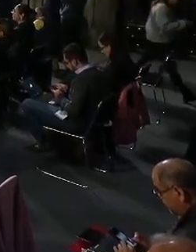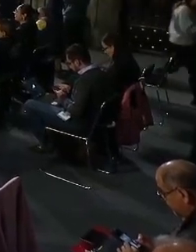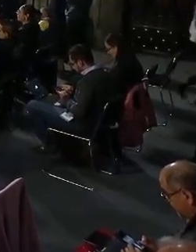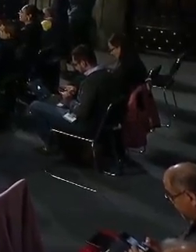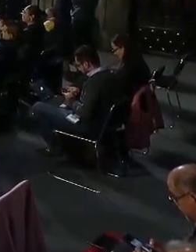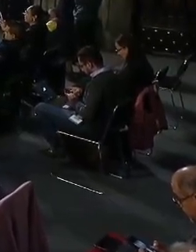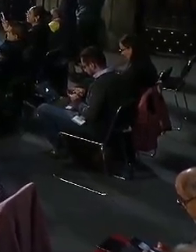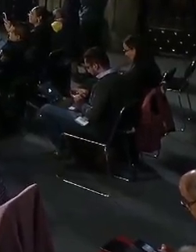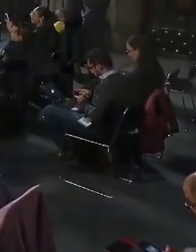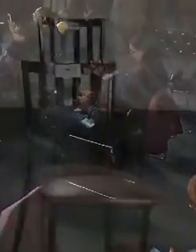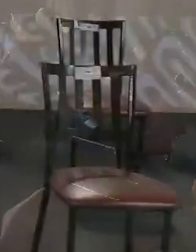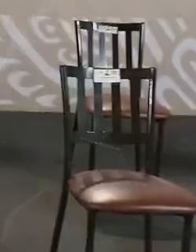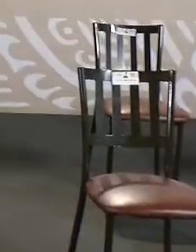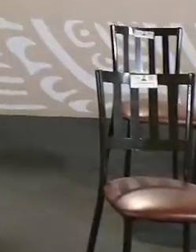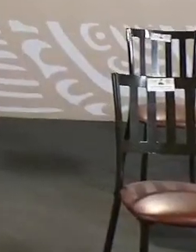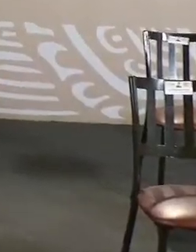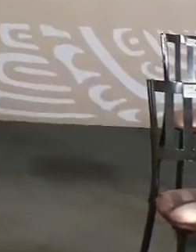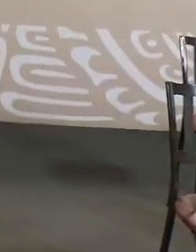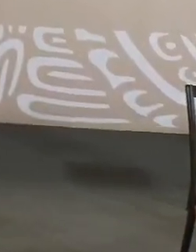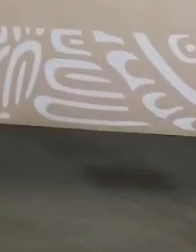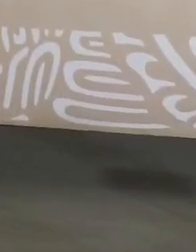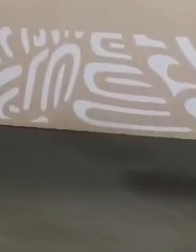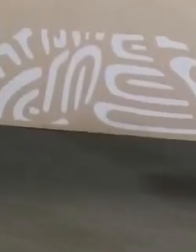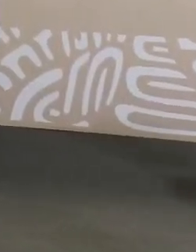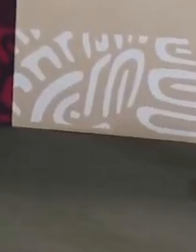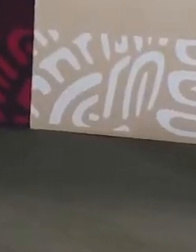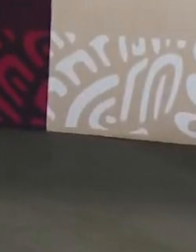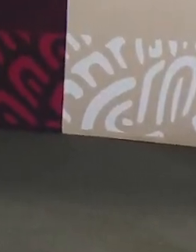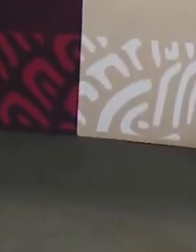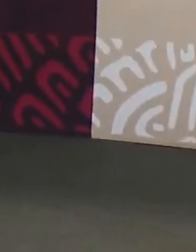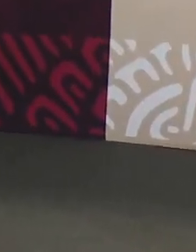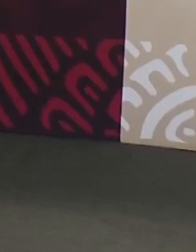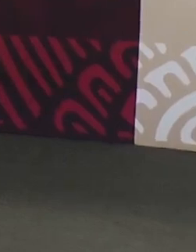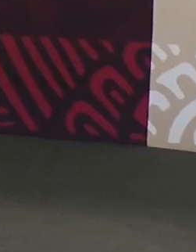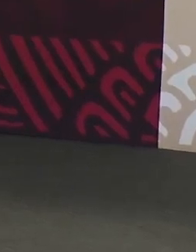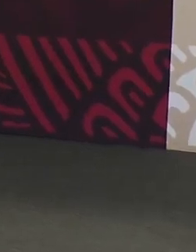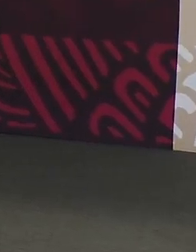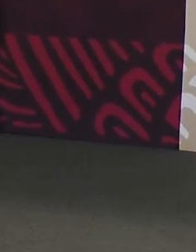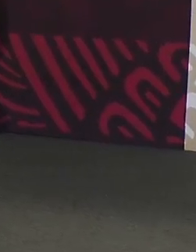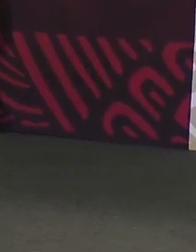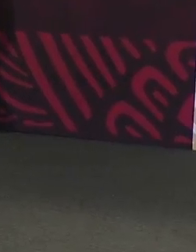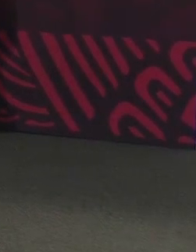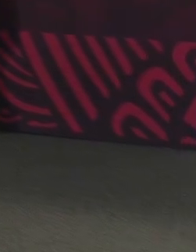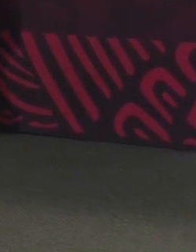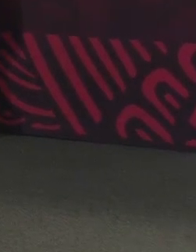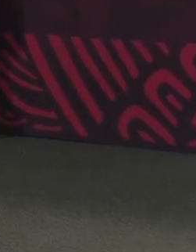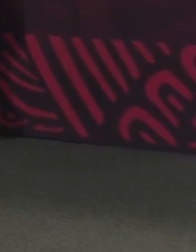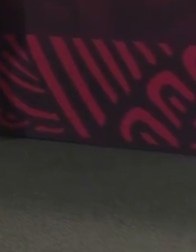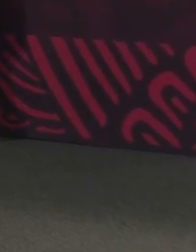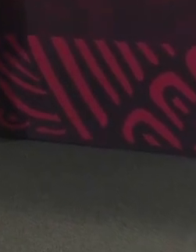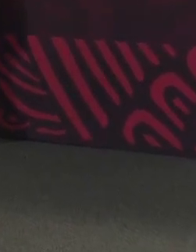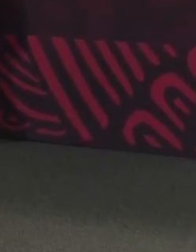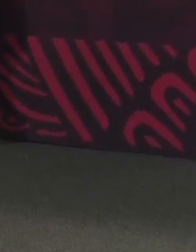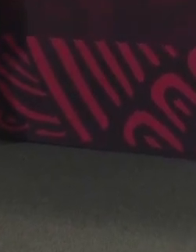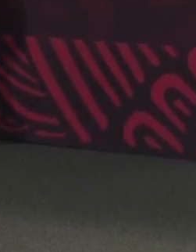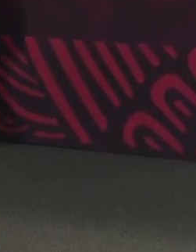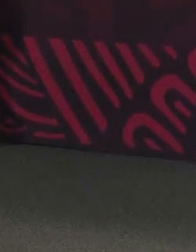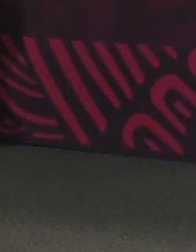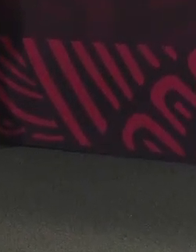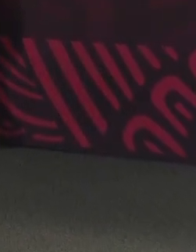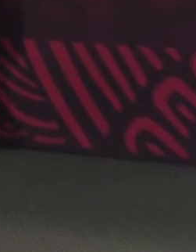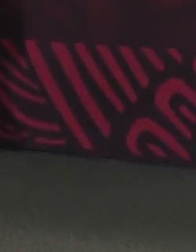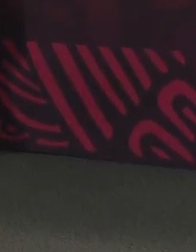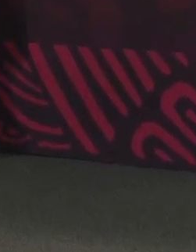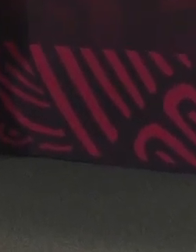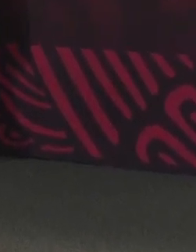Tardes. Pero es viernes y ánimo. Bueno, vamos